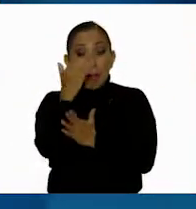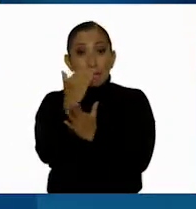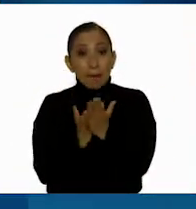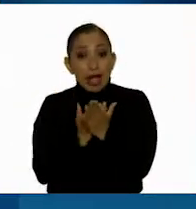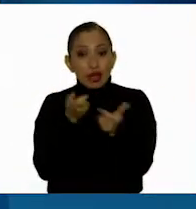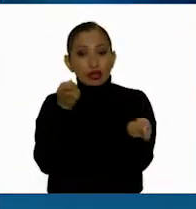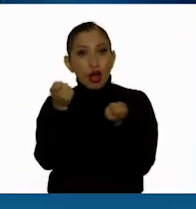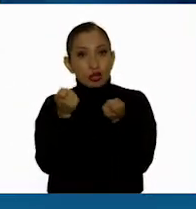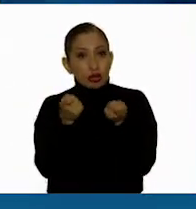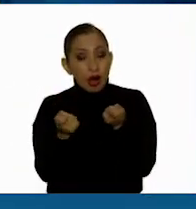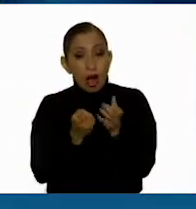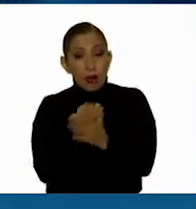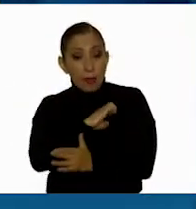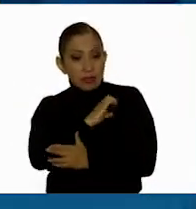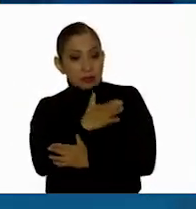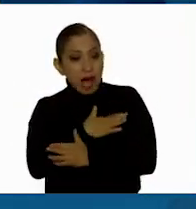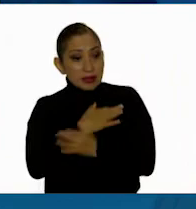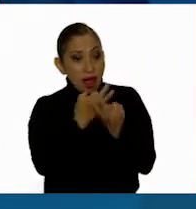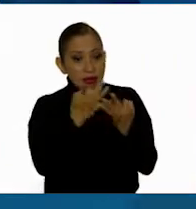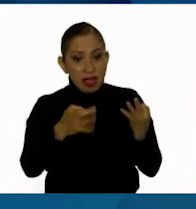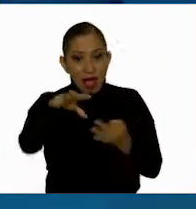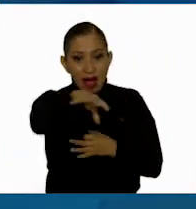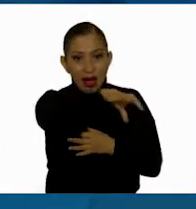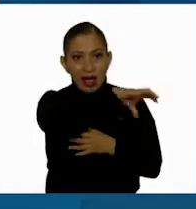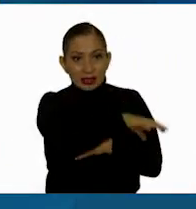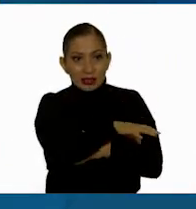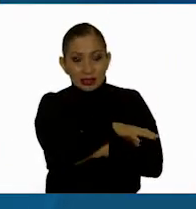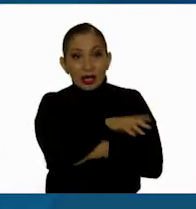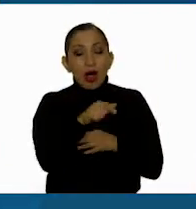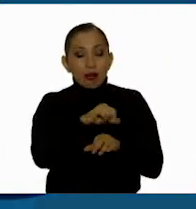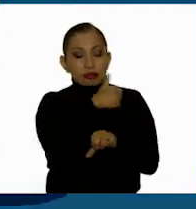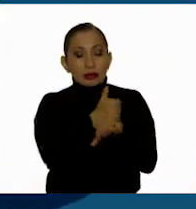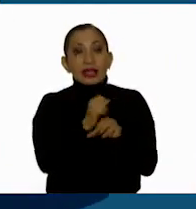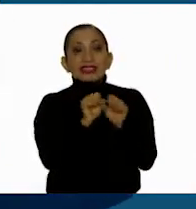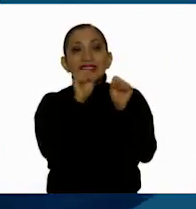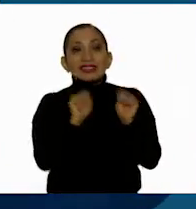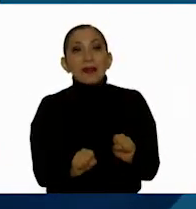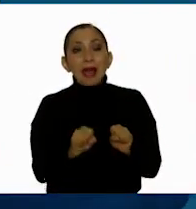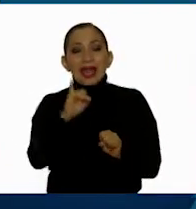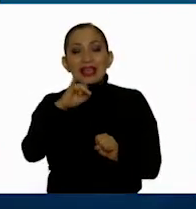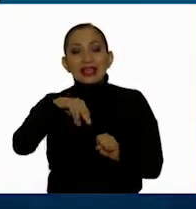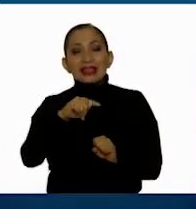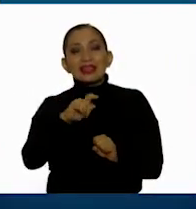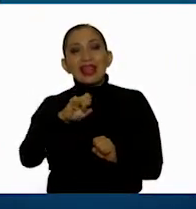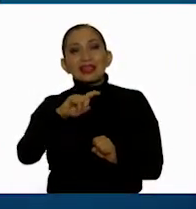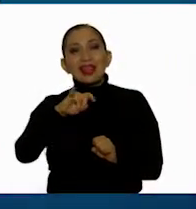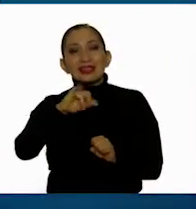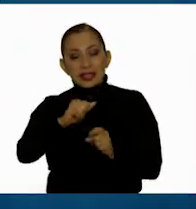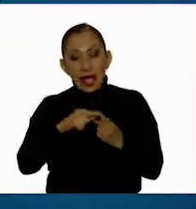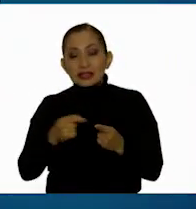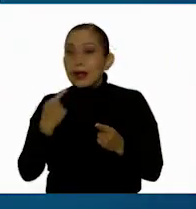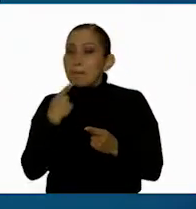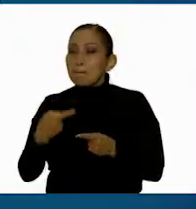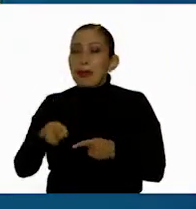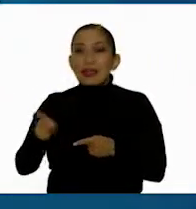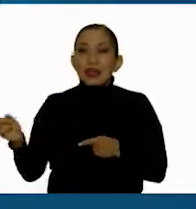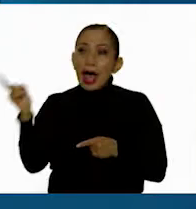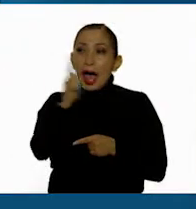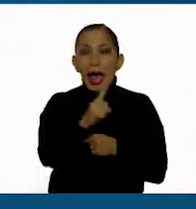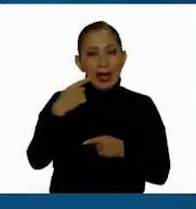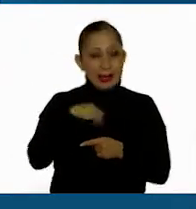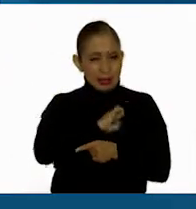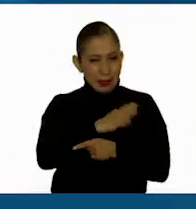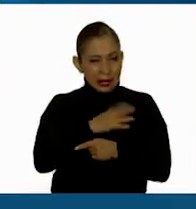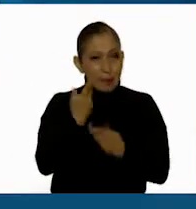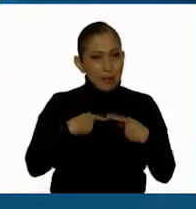del control de la Nueva España sobre sus territorios provinciales con la creación del sistema de intendencias, el envío de funcionarios venidos de la